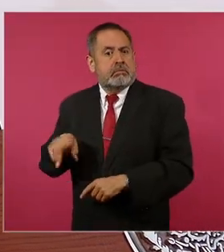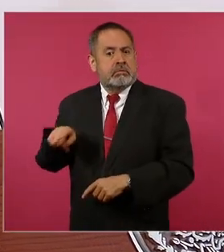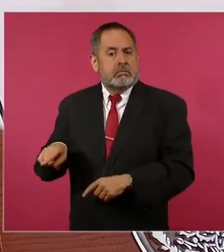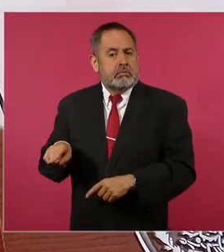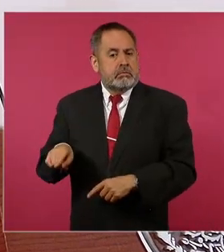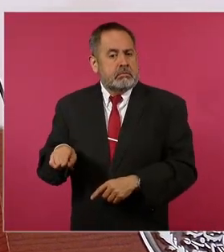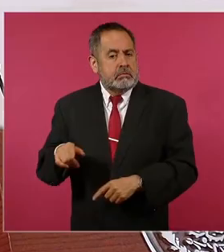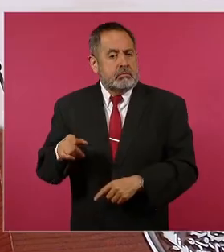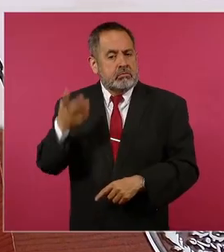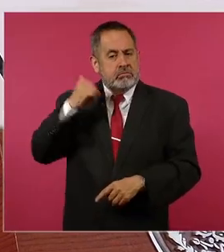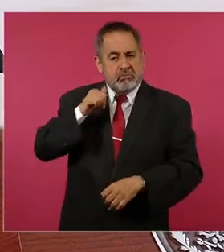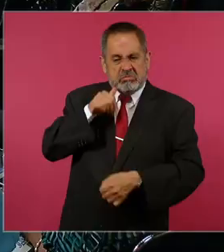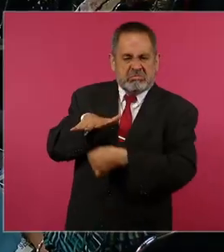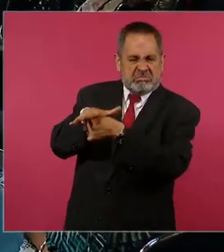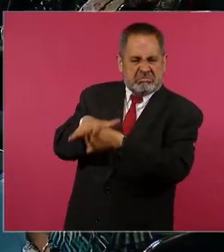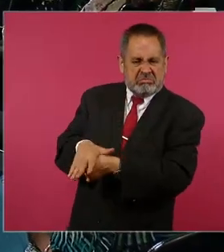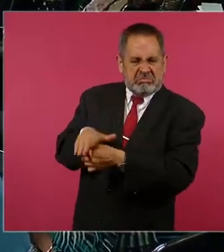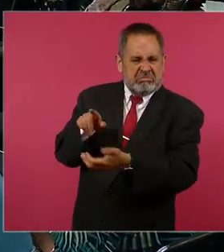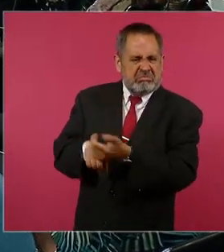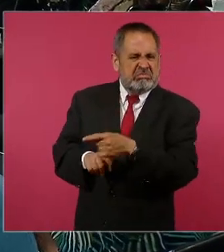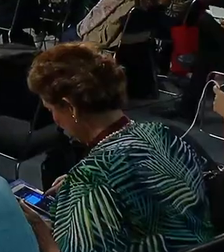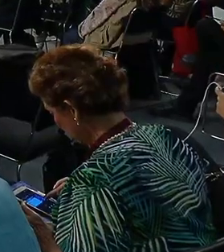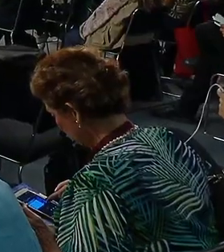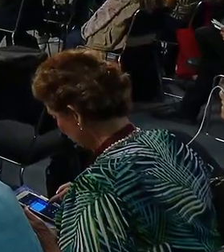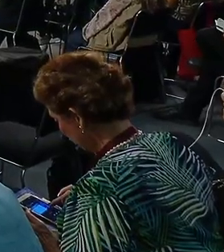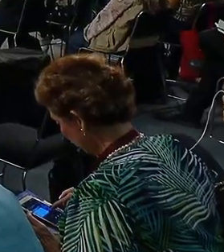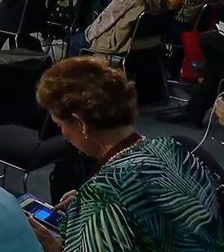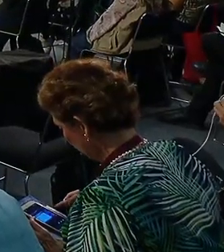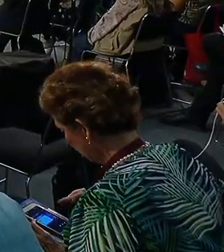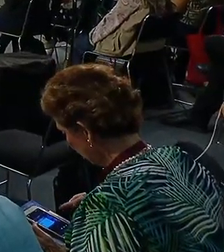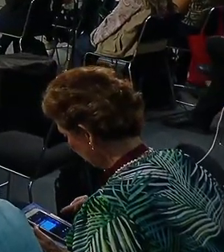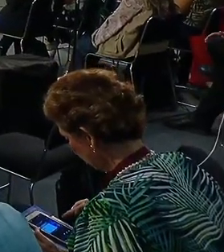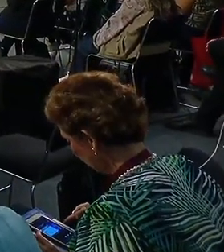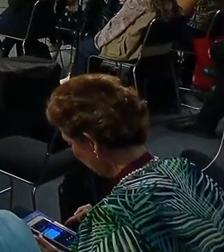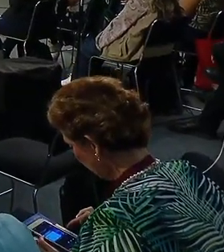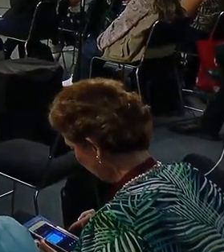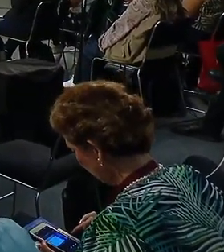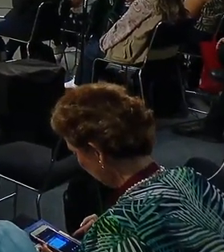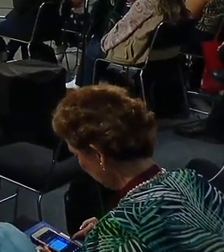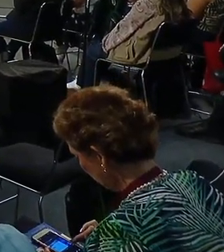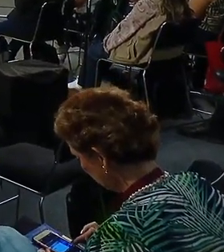someter ese pasado glorioso de México. Y lo que quiero es